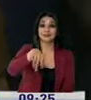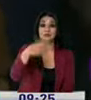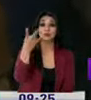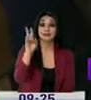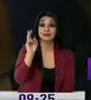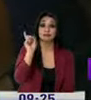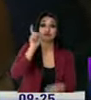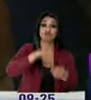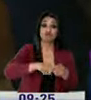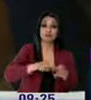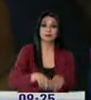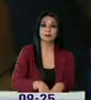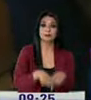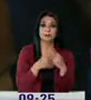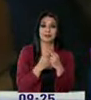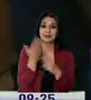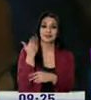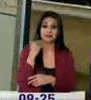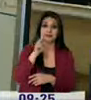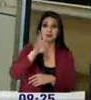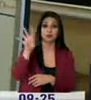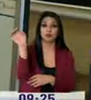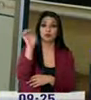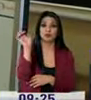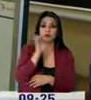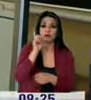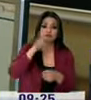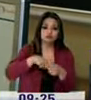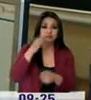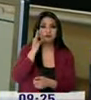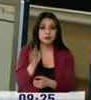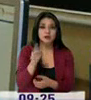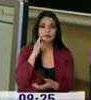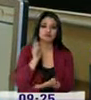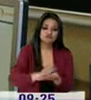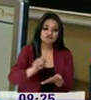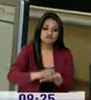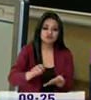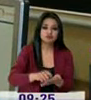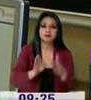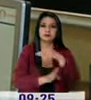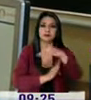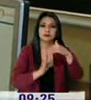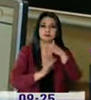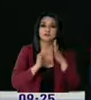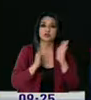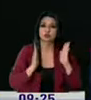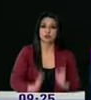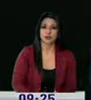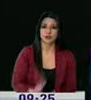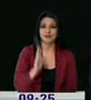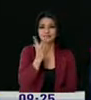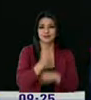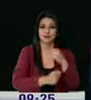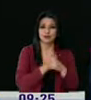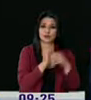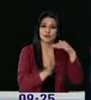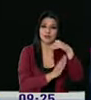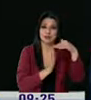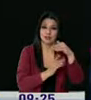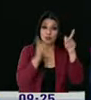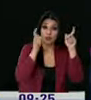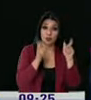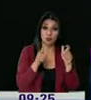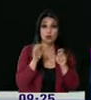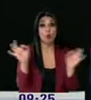291.616 inscritos iniciaron desde este 24 de enero a dar la prueba Ser Bachiller, que permite a los estudiantes de tercer año de bachillerato